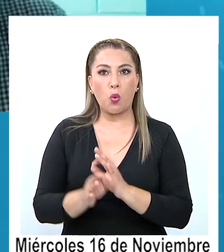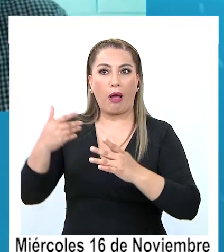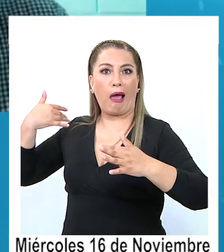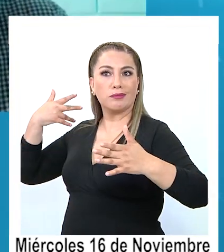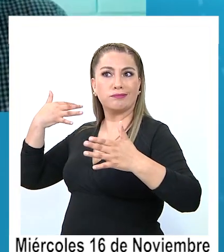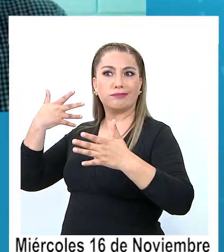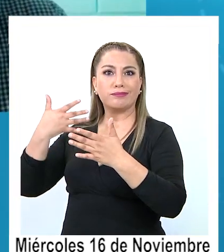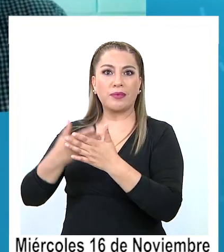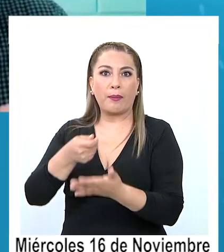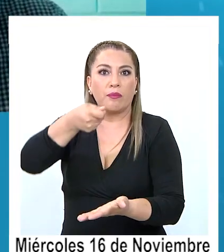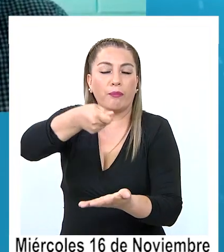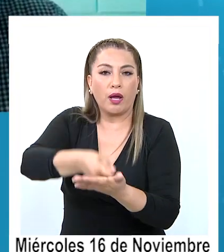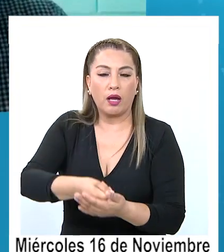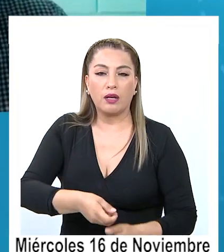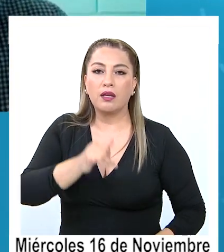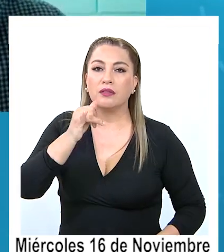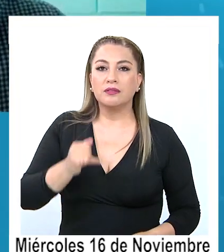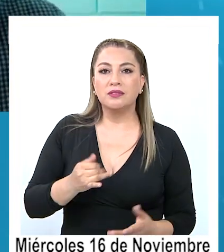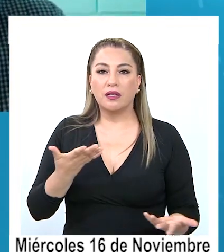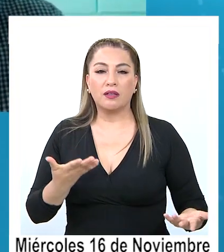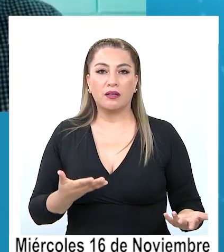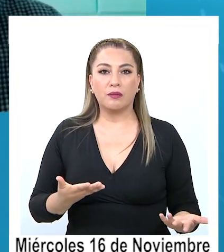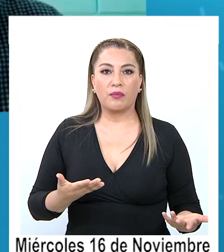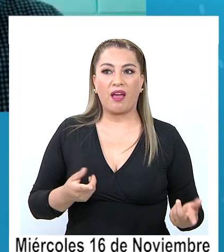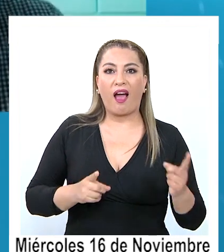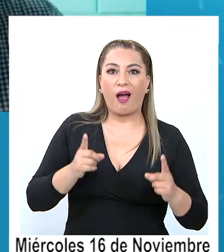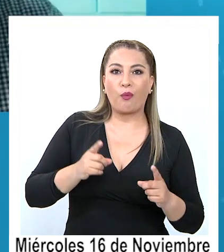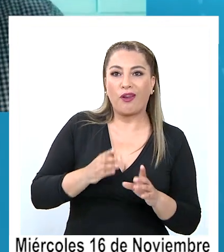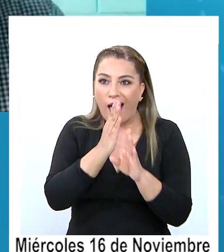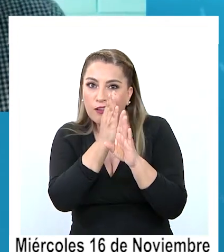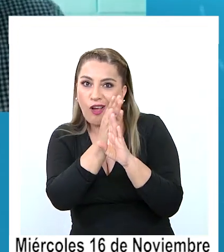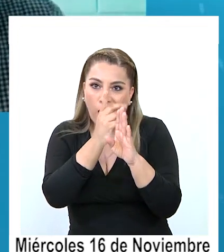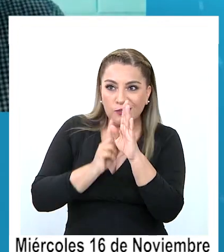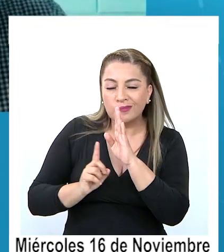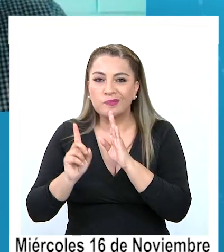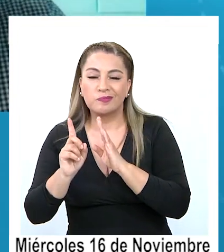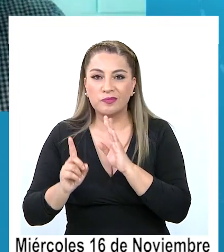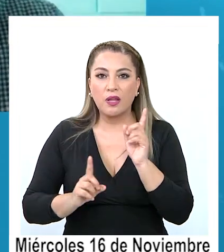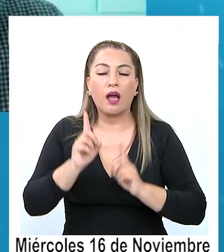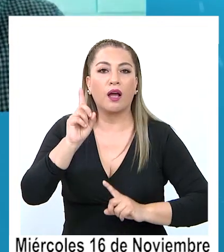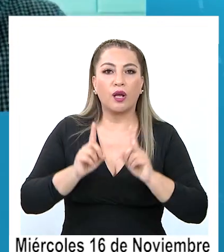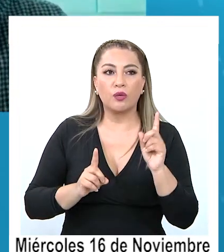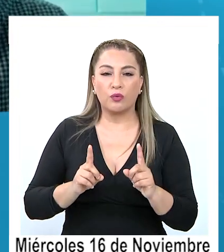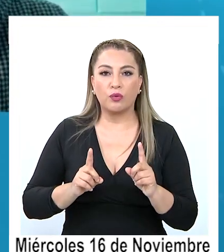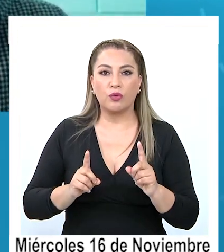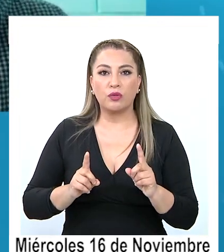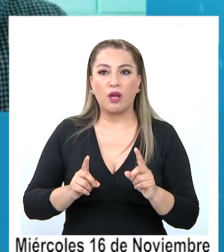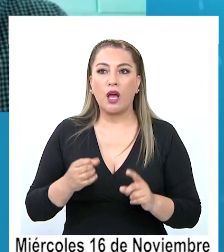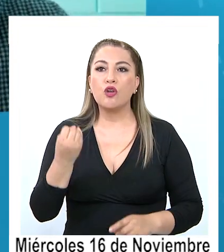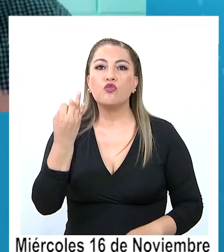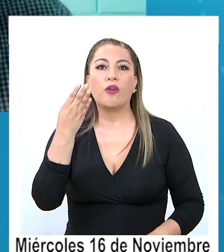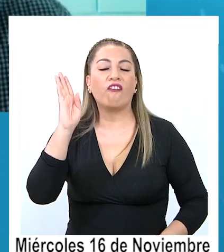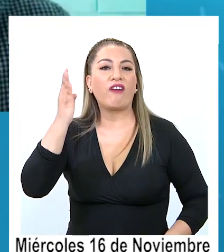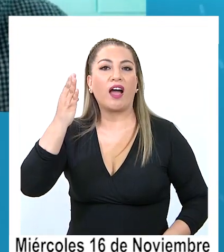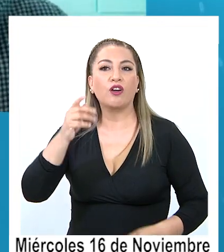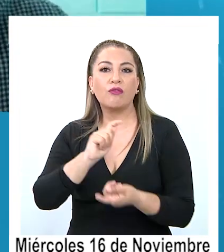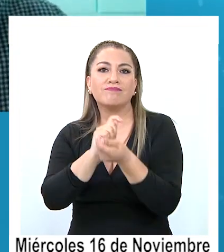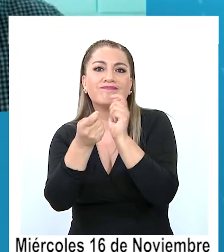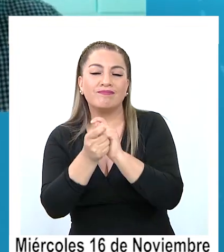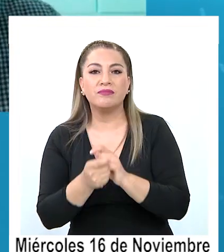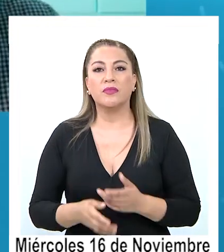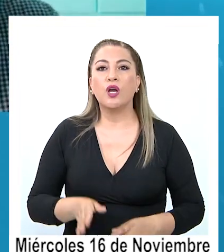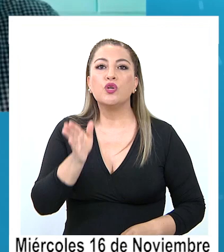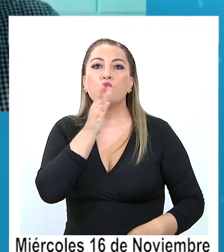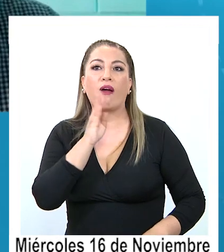nunca, ¿cierto? Y siempre han buscado algún subterfugio. Incluso algunos, ¿cierto?, cambian la cuenta o no tienen una